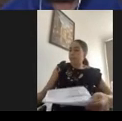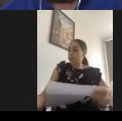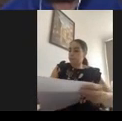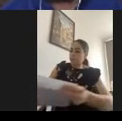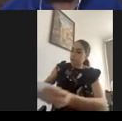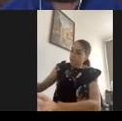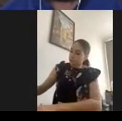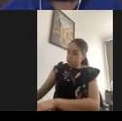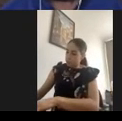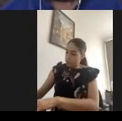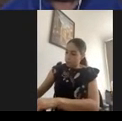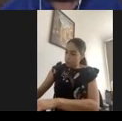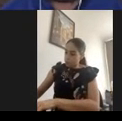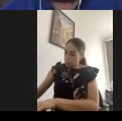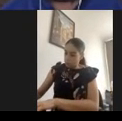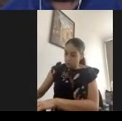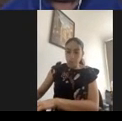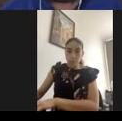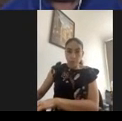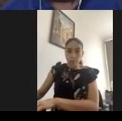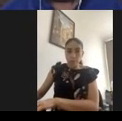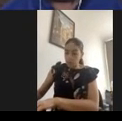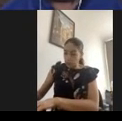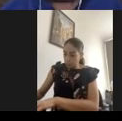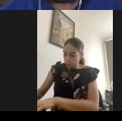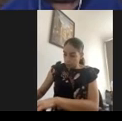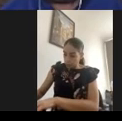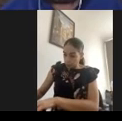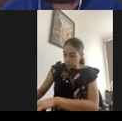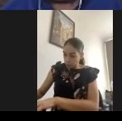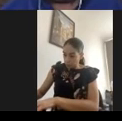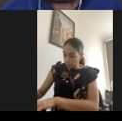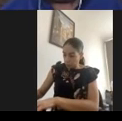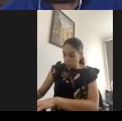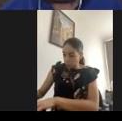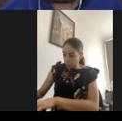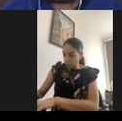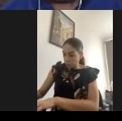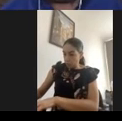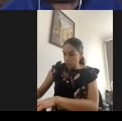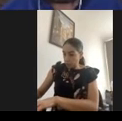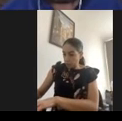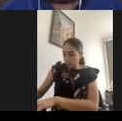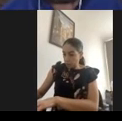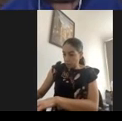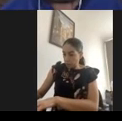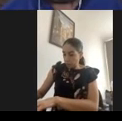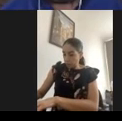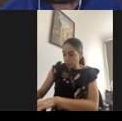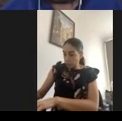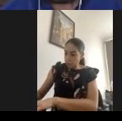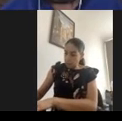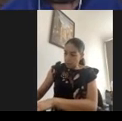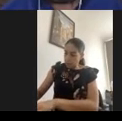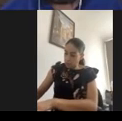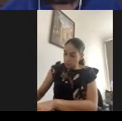con propuestas claras. El tema a mí me parece sumamente oportuno, sumamente fundamental. Incluso ahorita